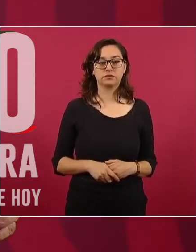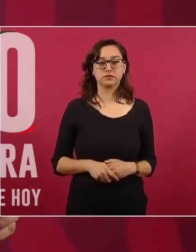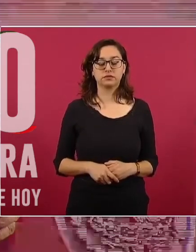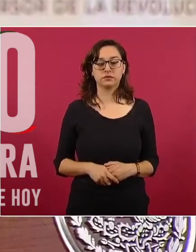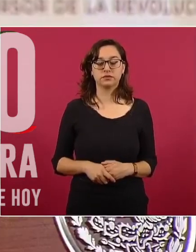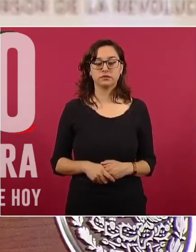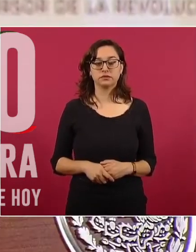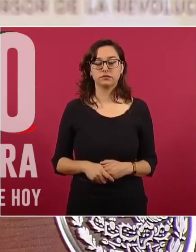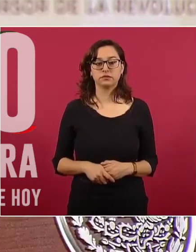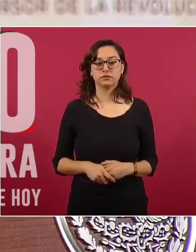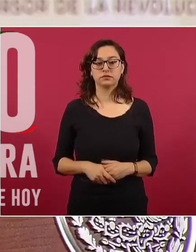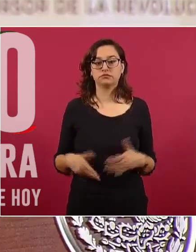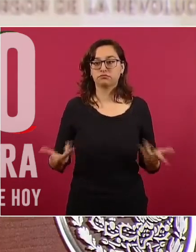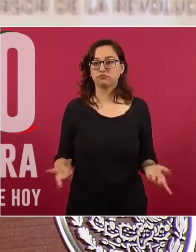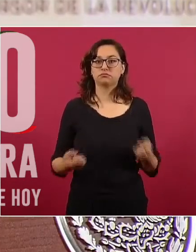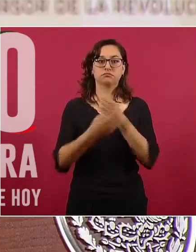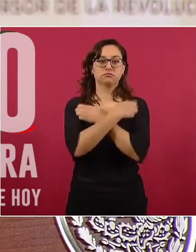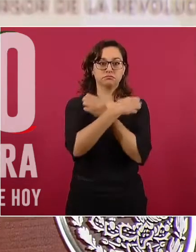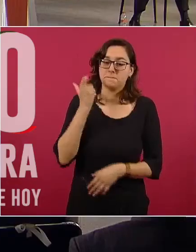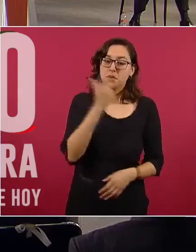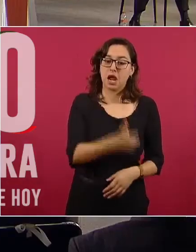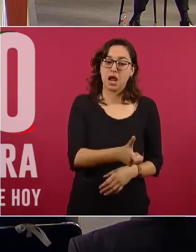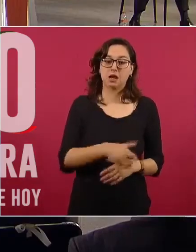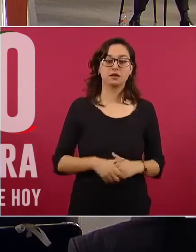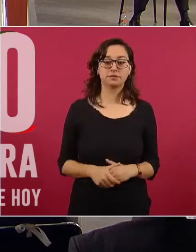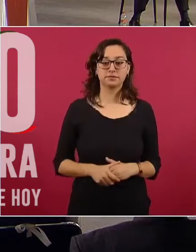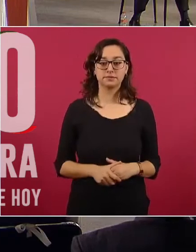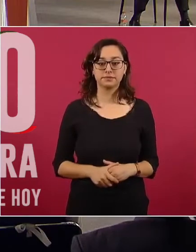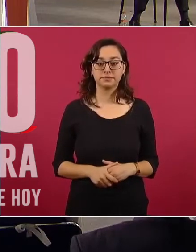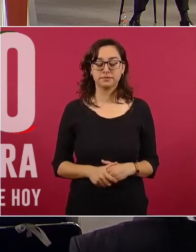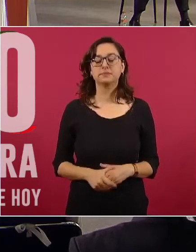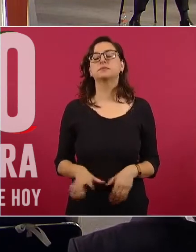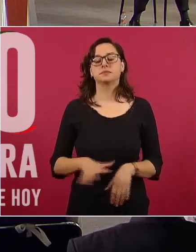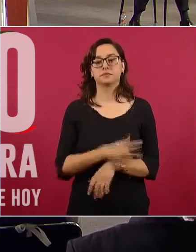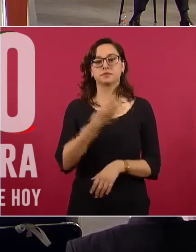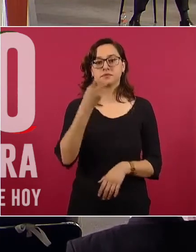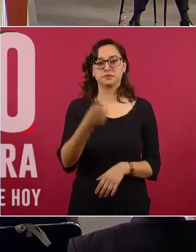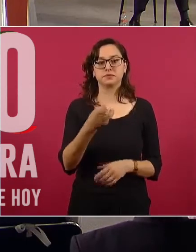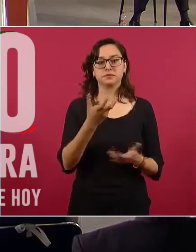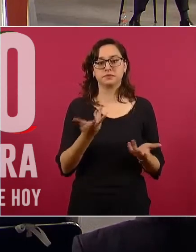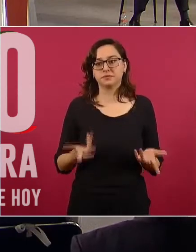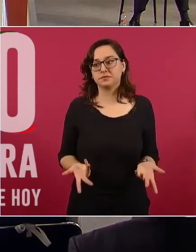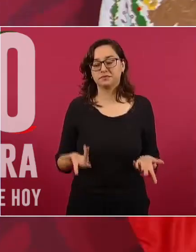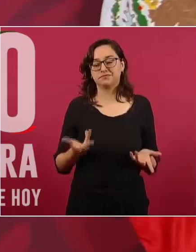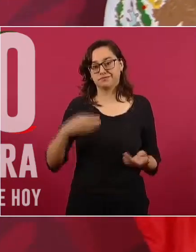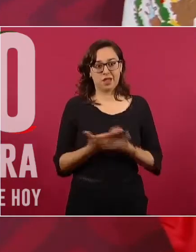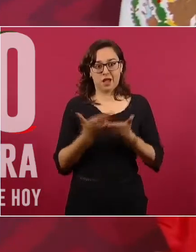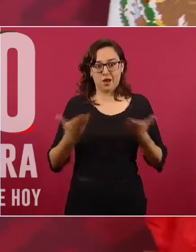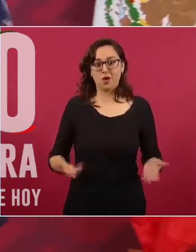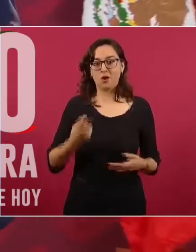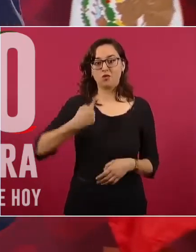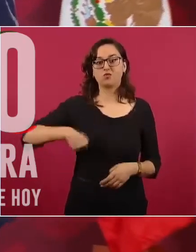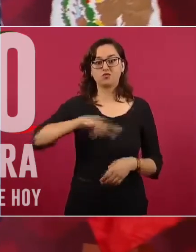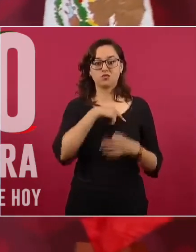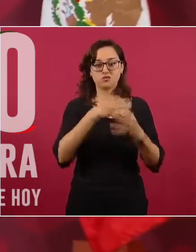educación o los servicios de salud. Por eso hablamos de que ni la educación ni la salud